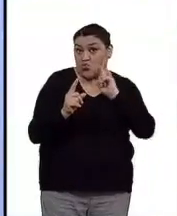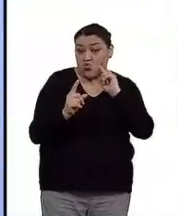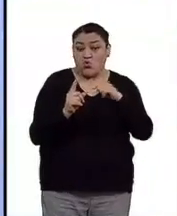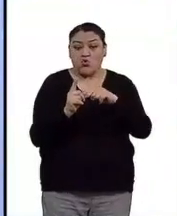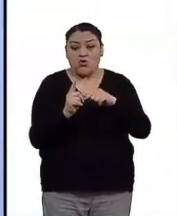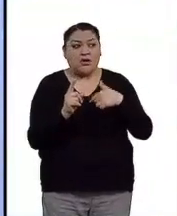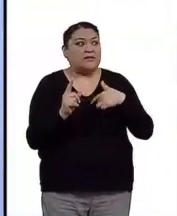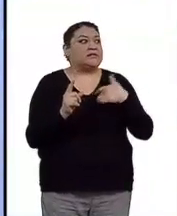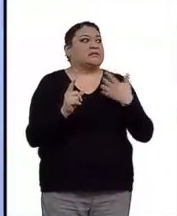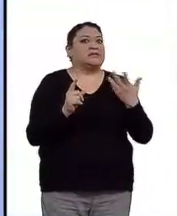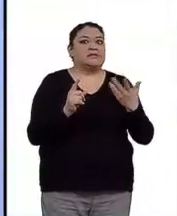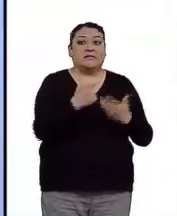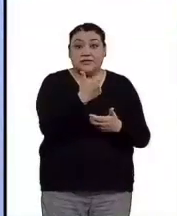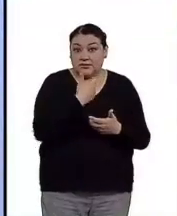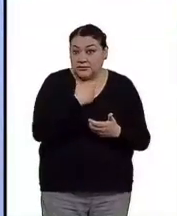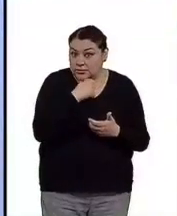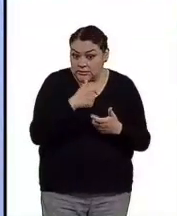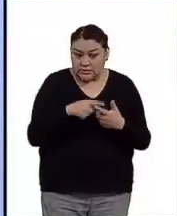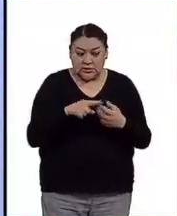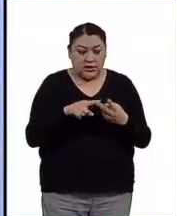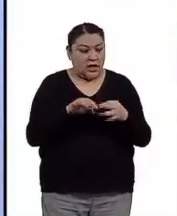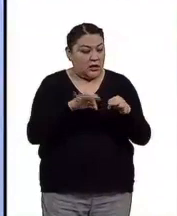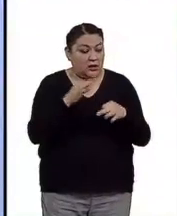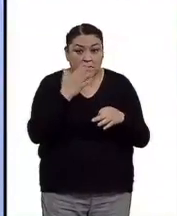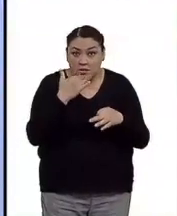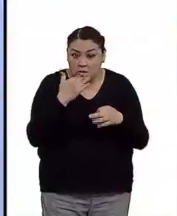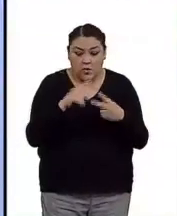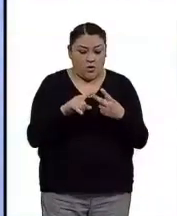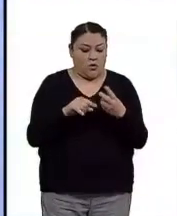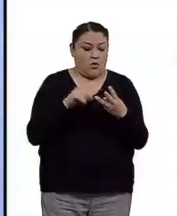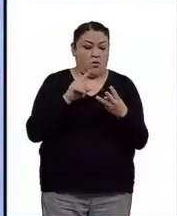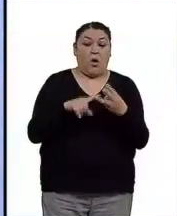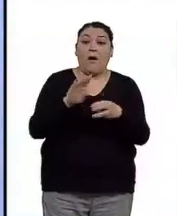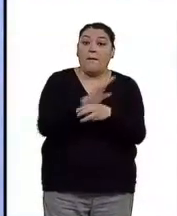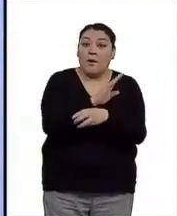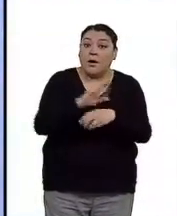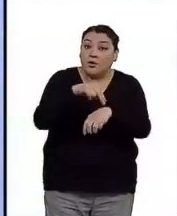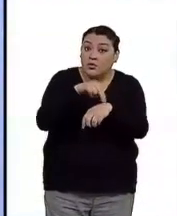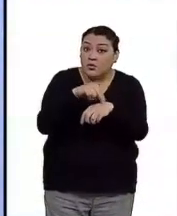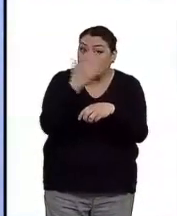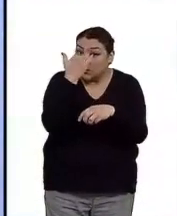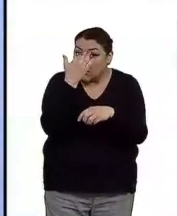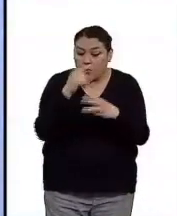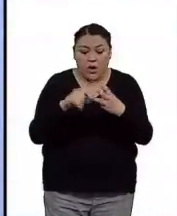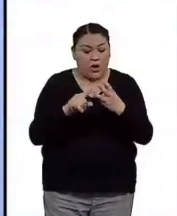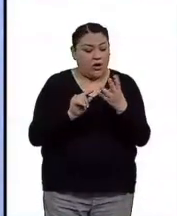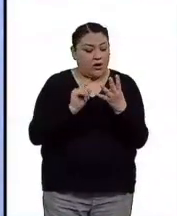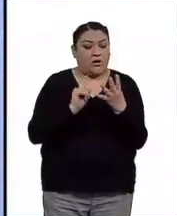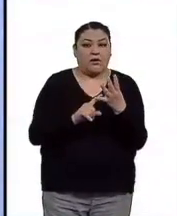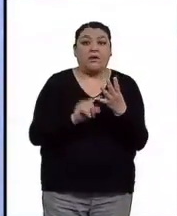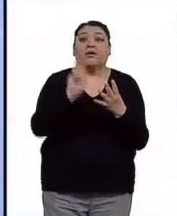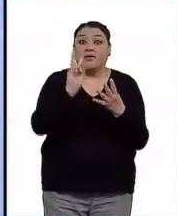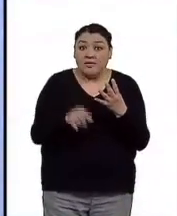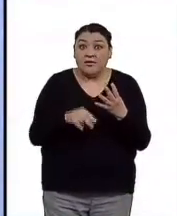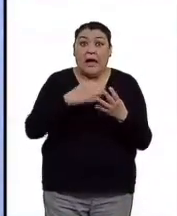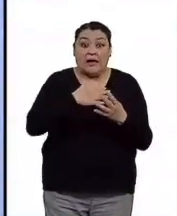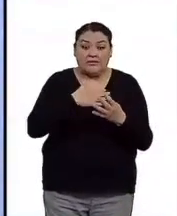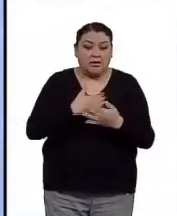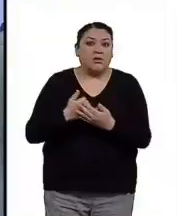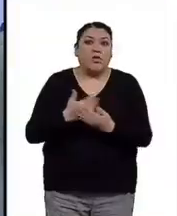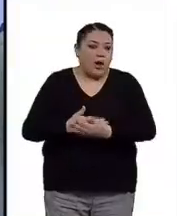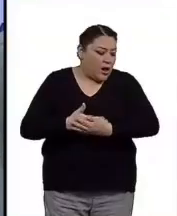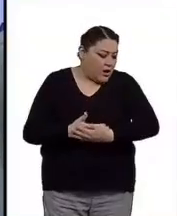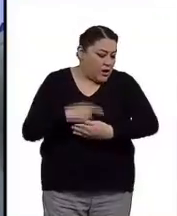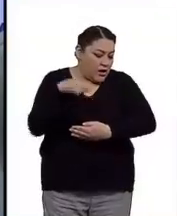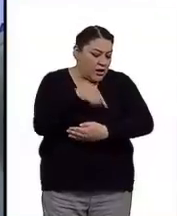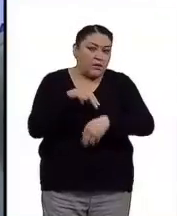veo sin ingresos, sin un trabajo, sin seguridad social, ¿no? No solo seguridad social para mí, sino para mi